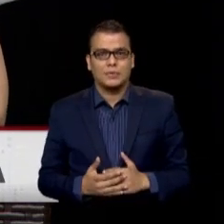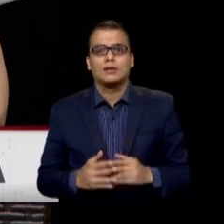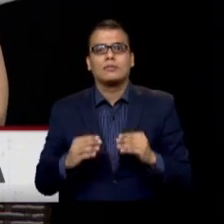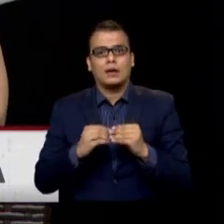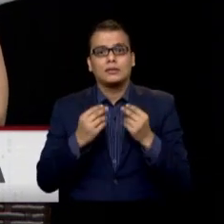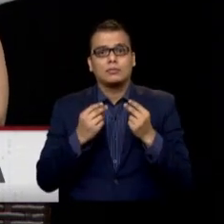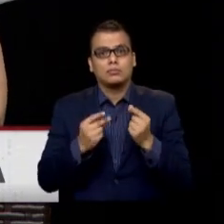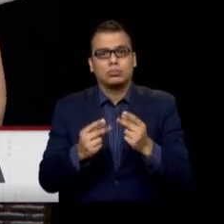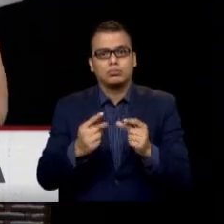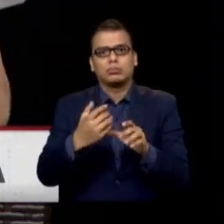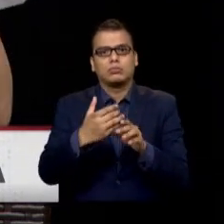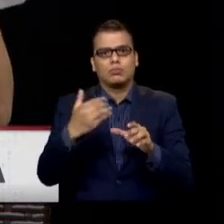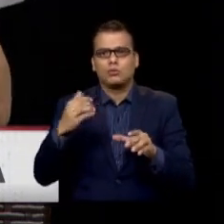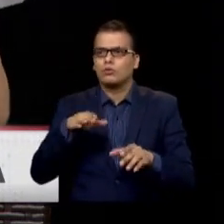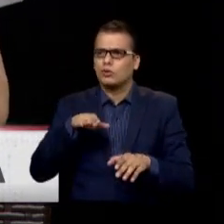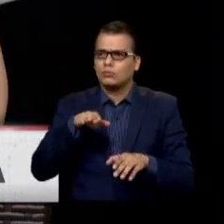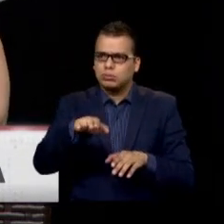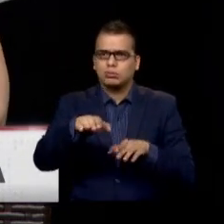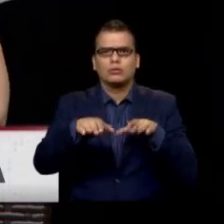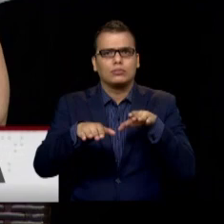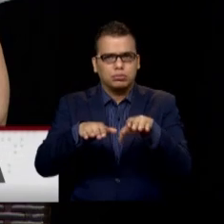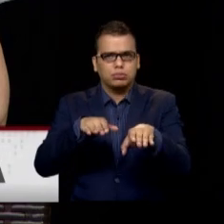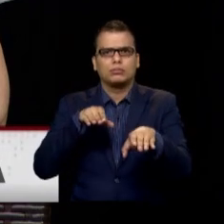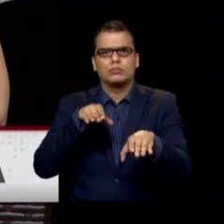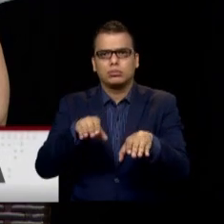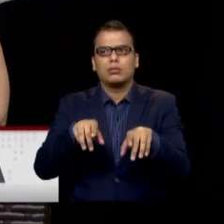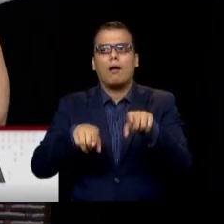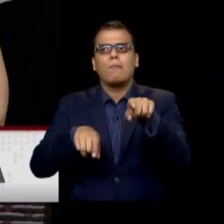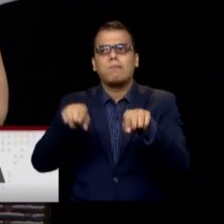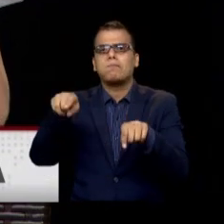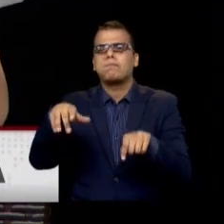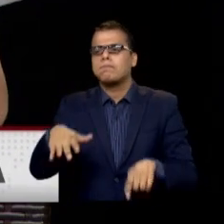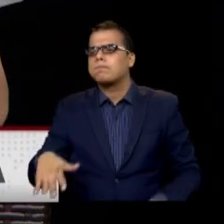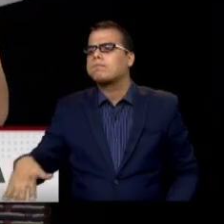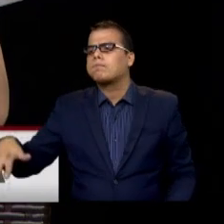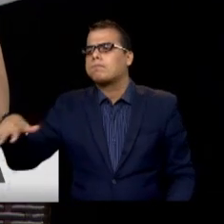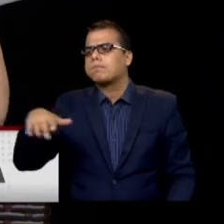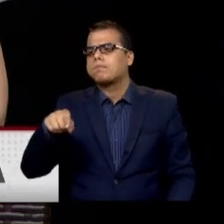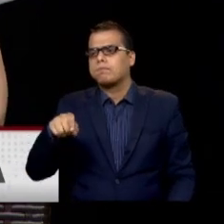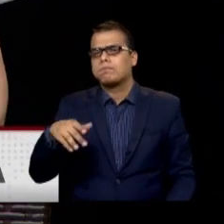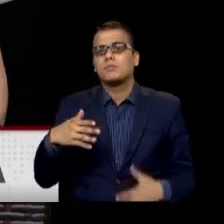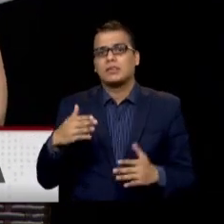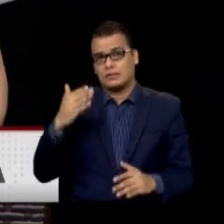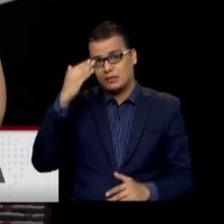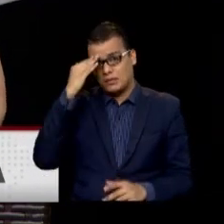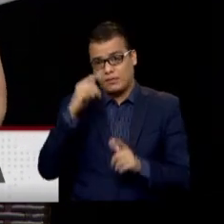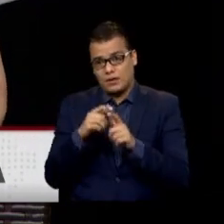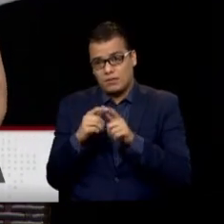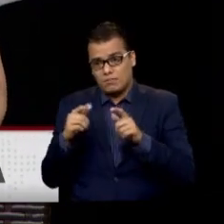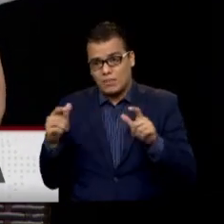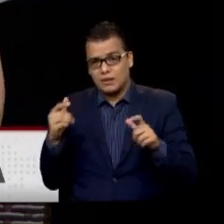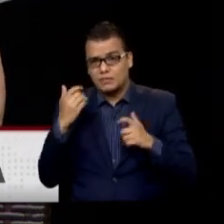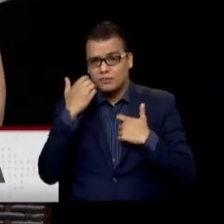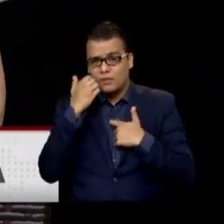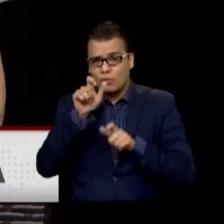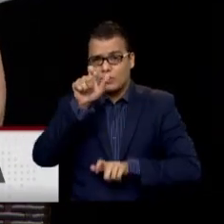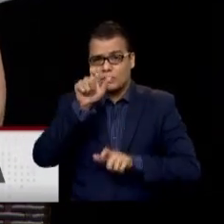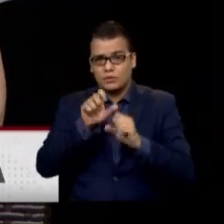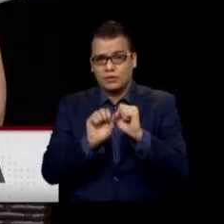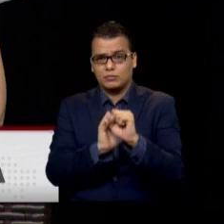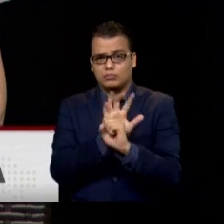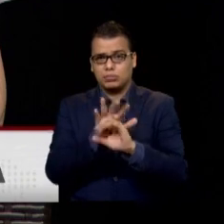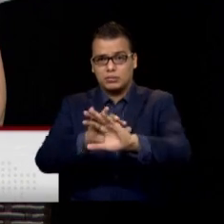frecuencia del transporte. En algunas comunas donde tenemos un alto número de casos y una alta